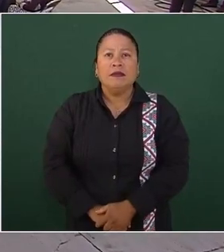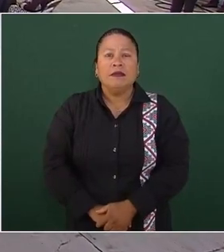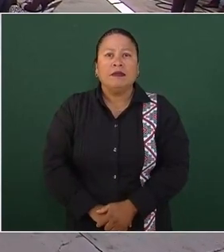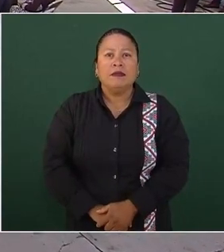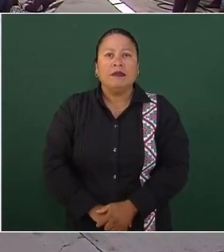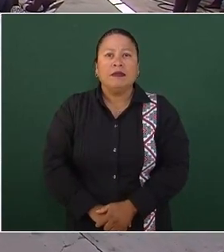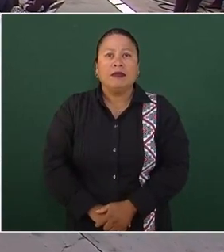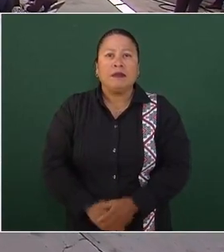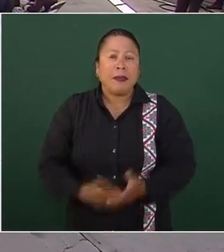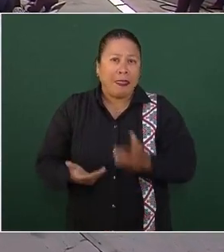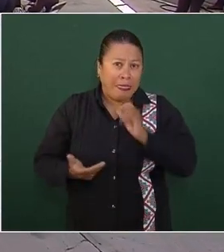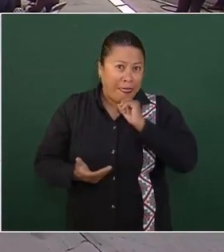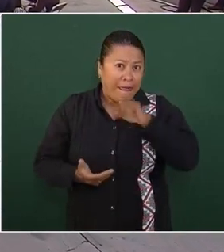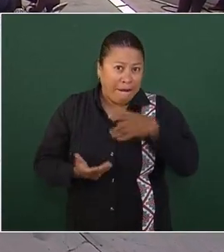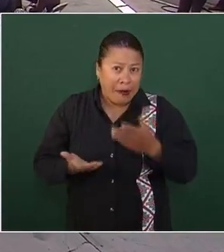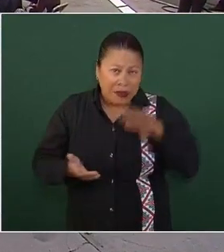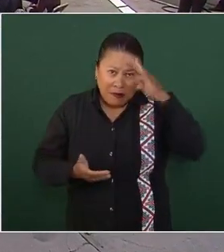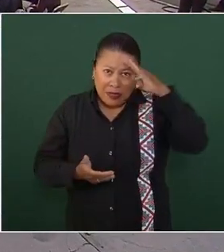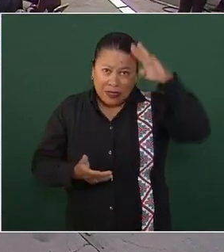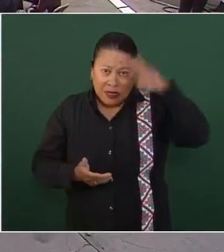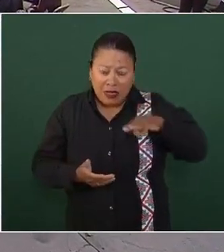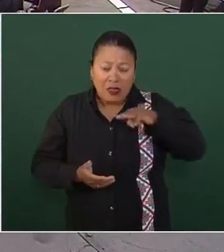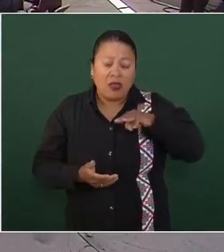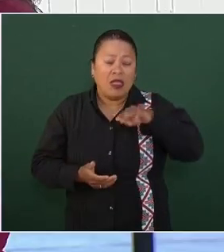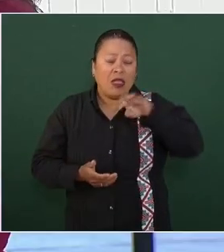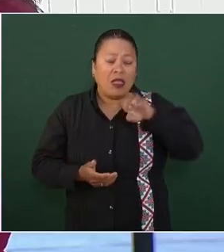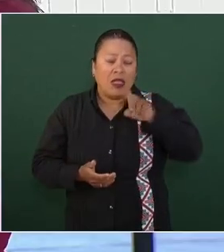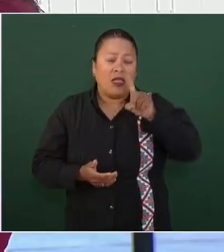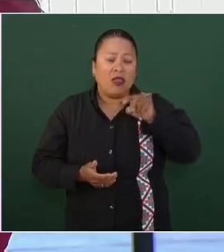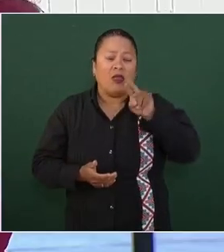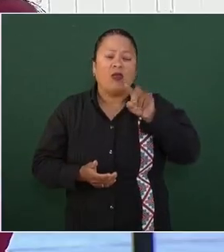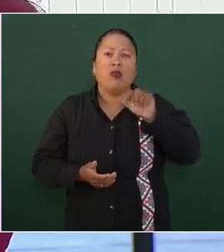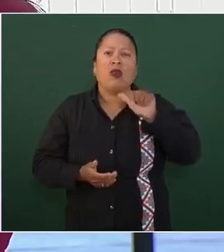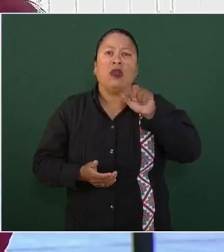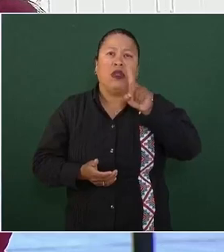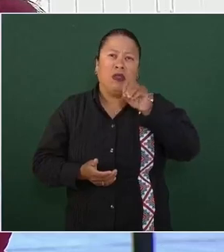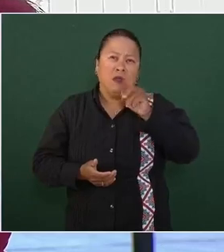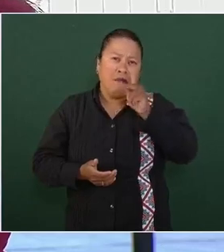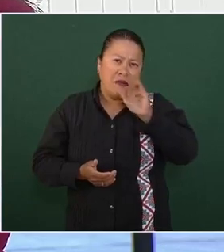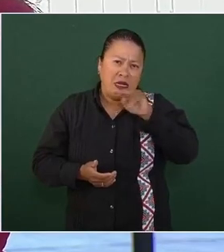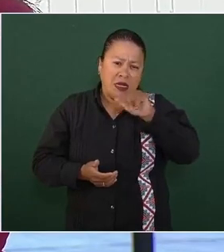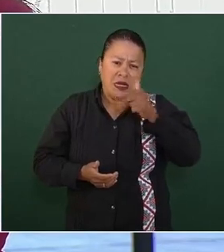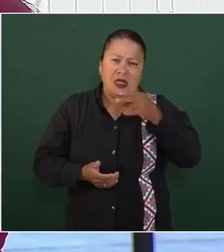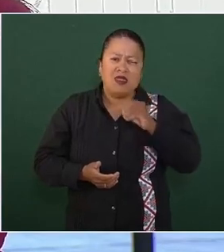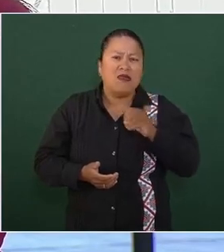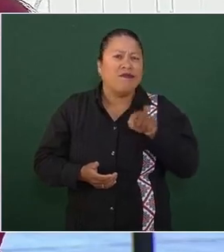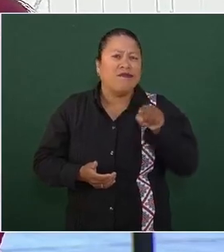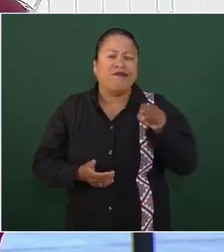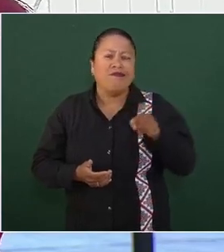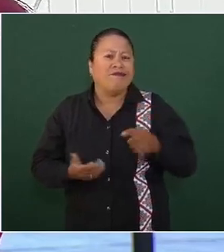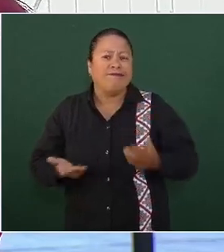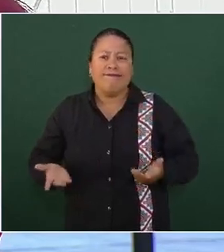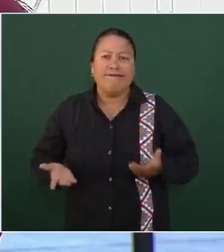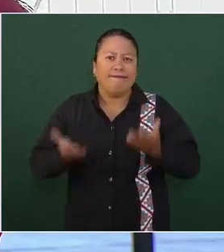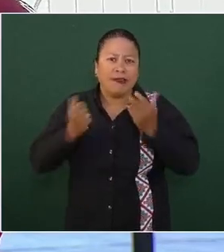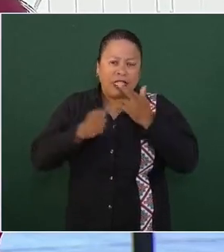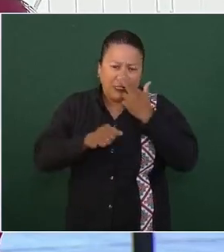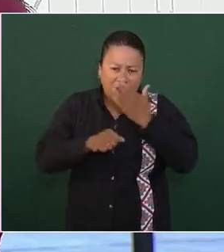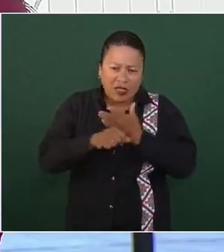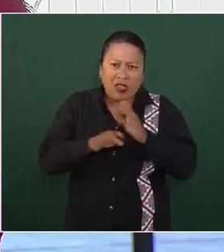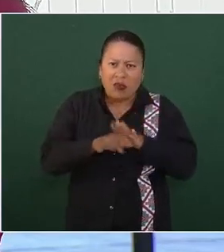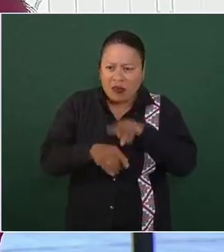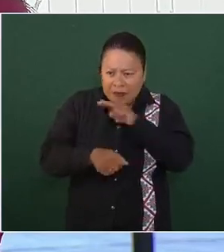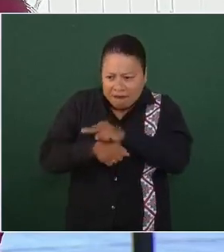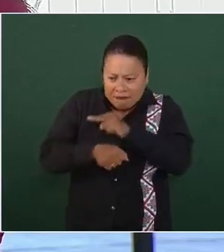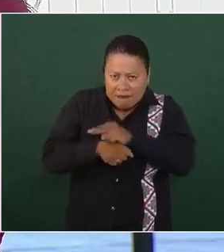también el magistrado Eduardo Pinacho Sánchez por la falta de prohibidad en la vigilancia del